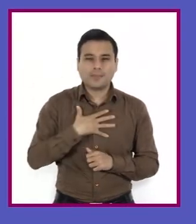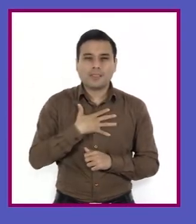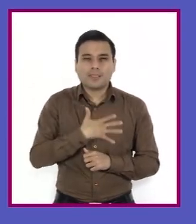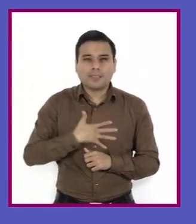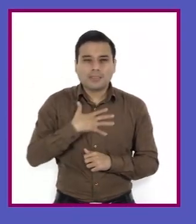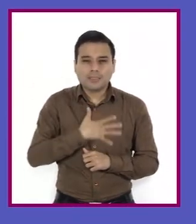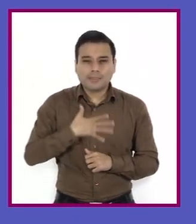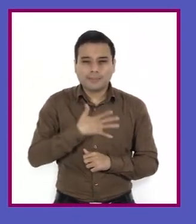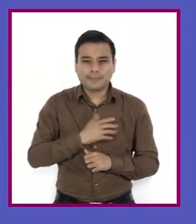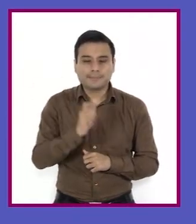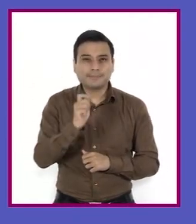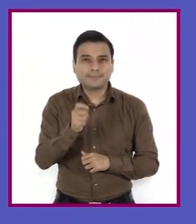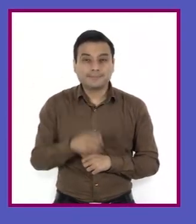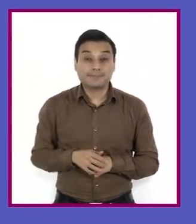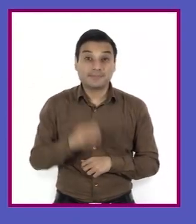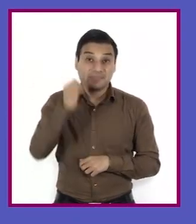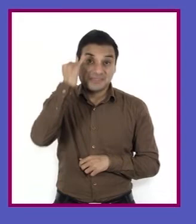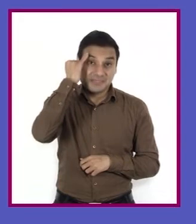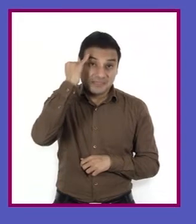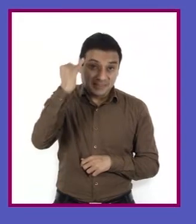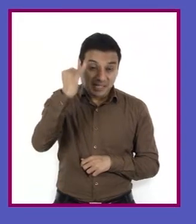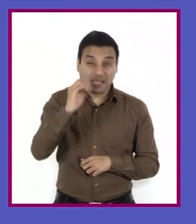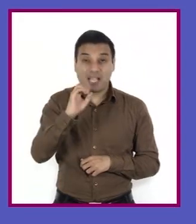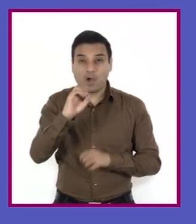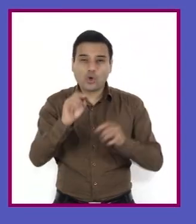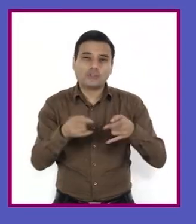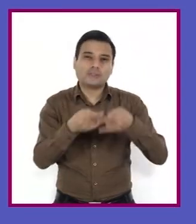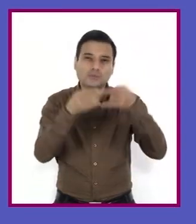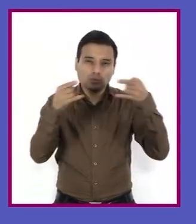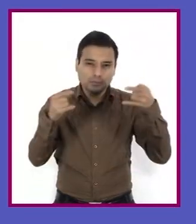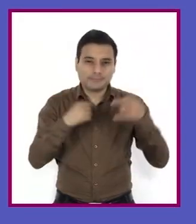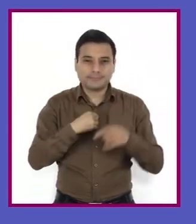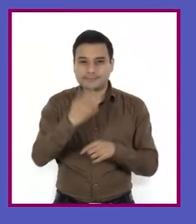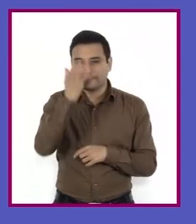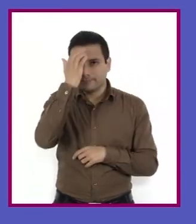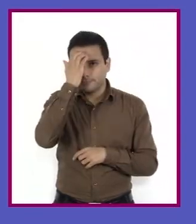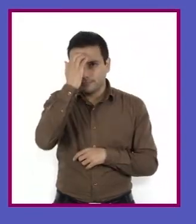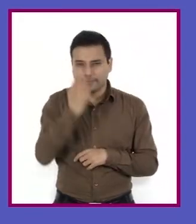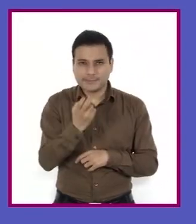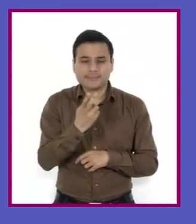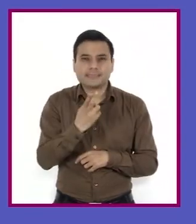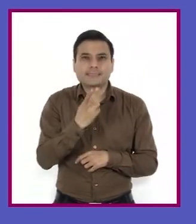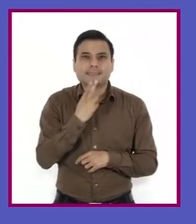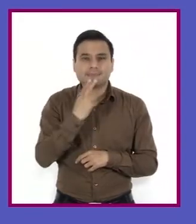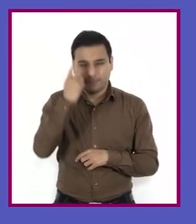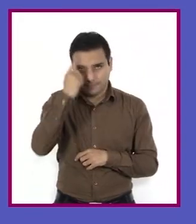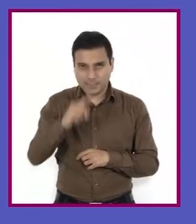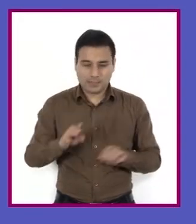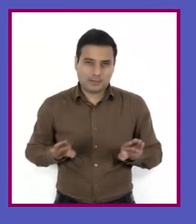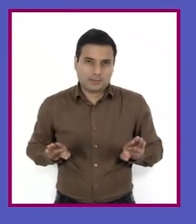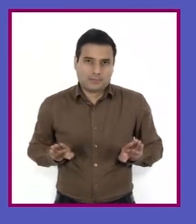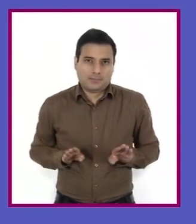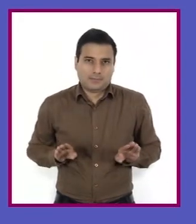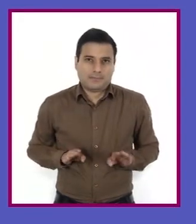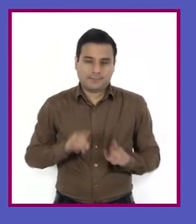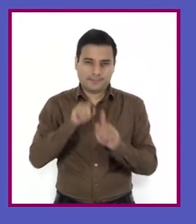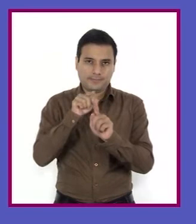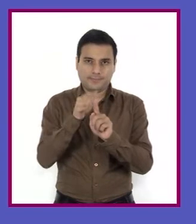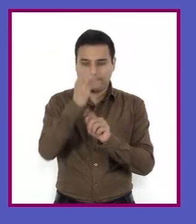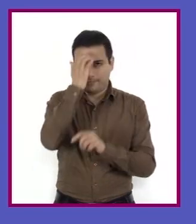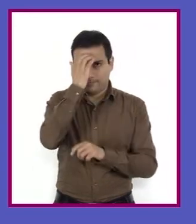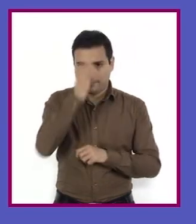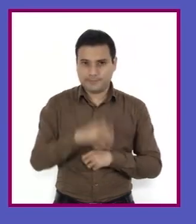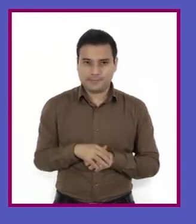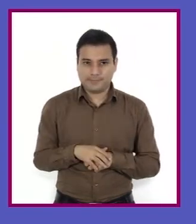examinar una idea o experiencia. Esta revisión es ideal para explorar las características de un organismo. En